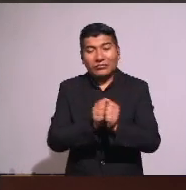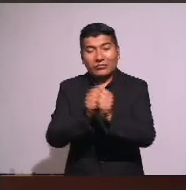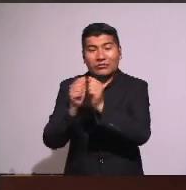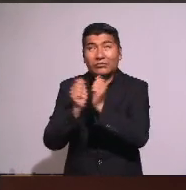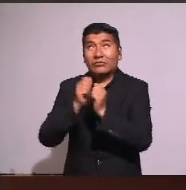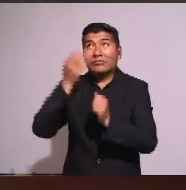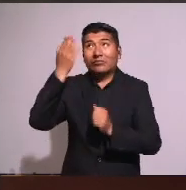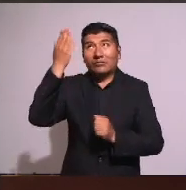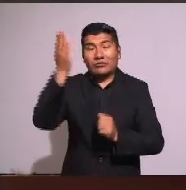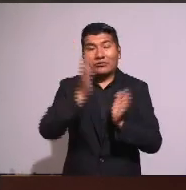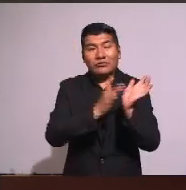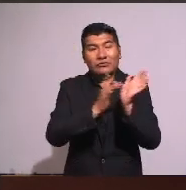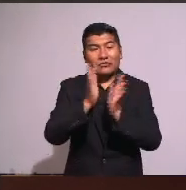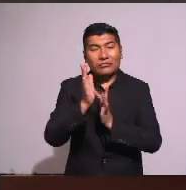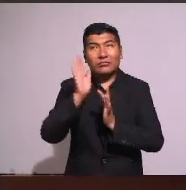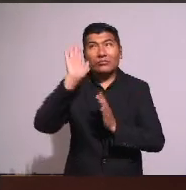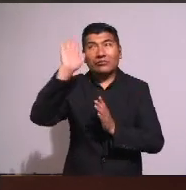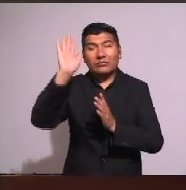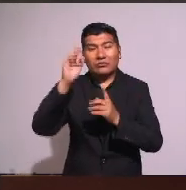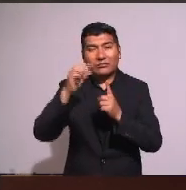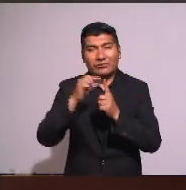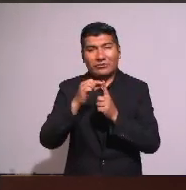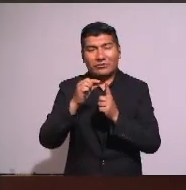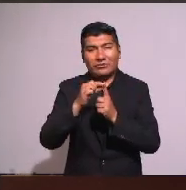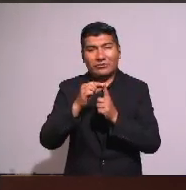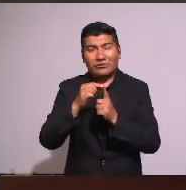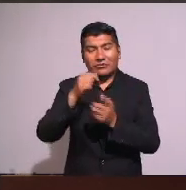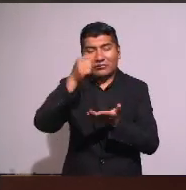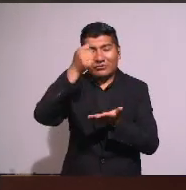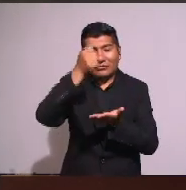acompañar por Jesús y su palabra. Amén.